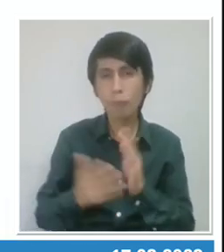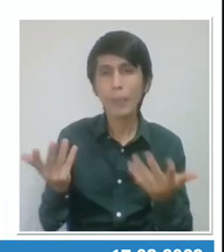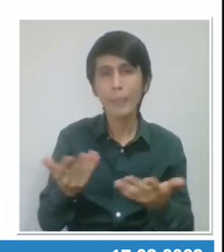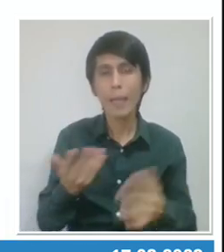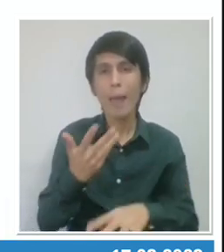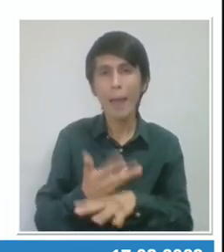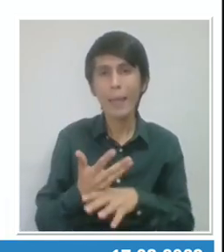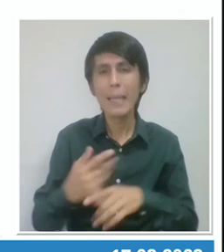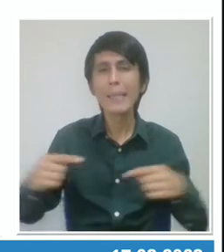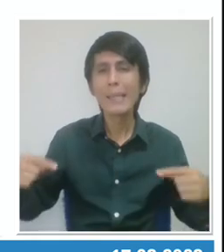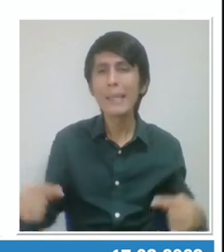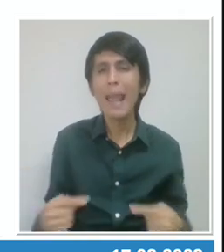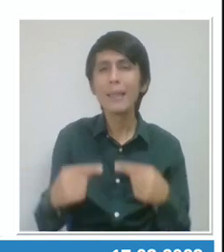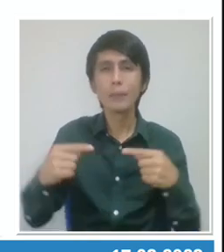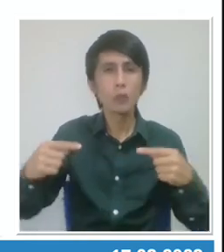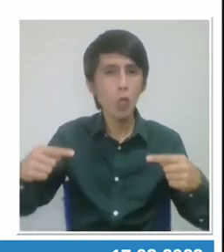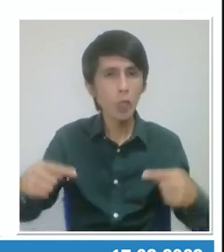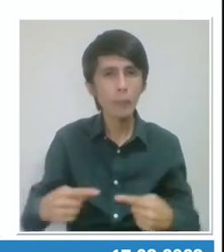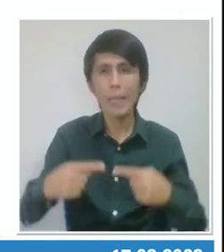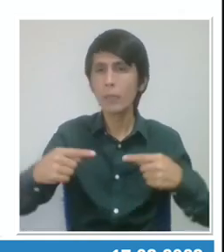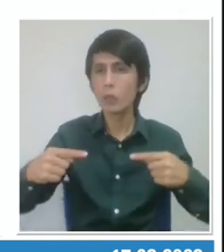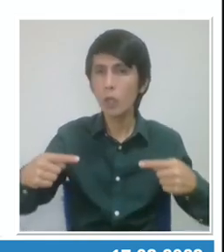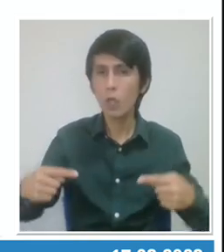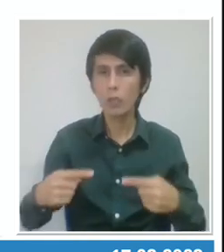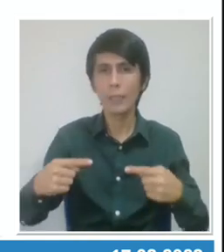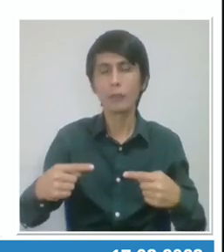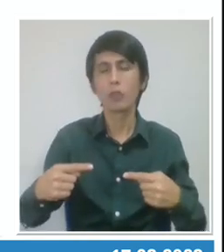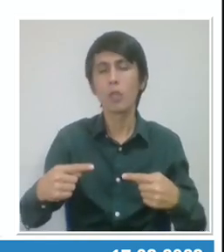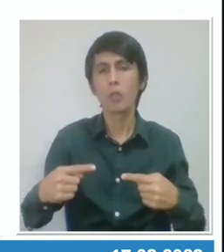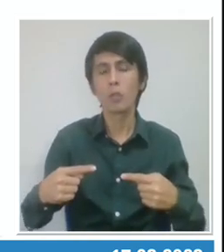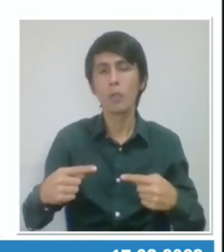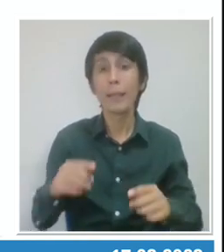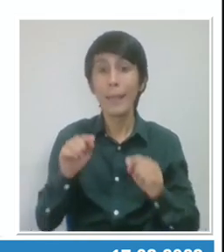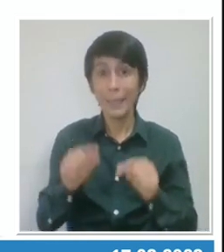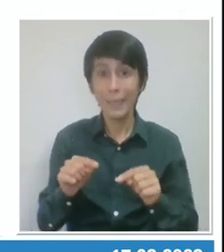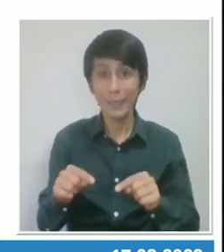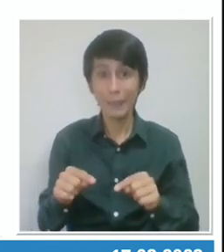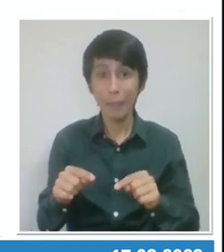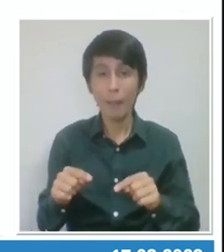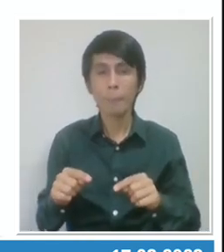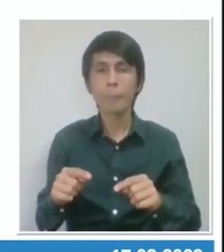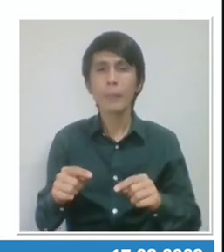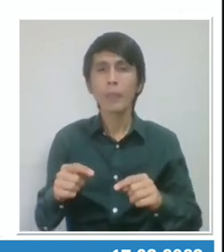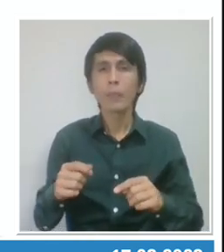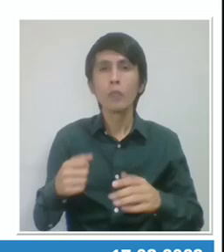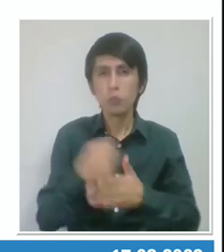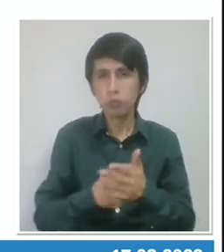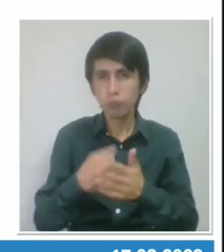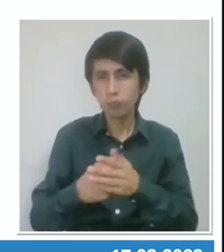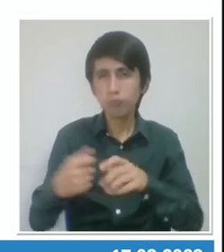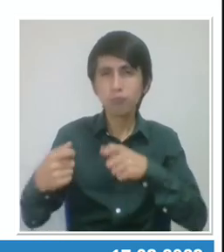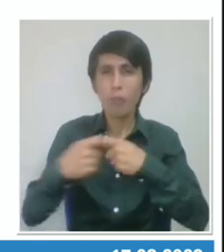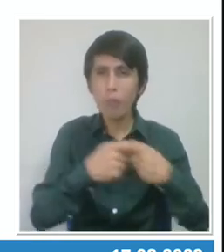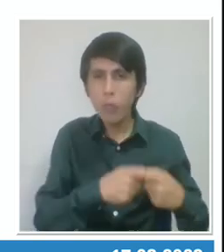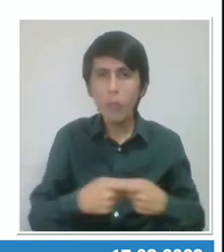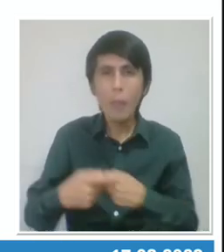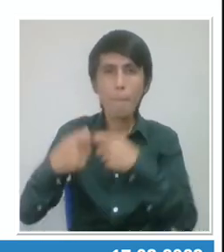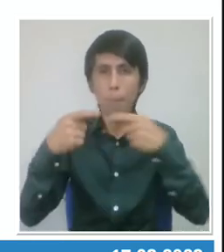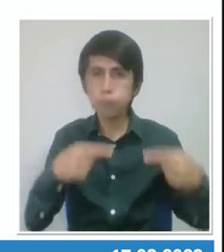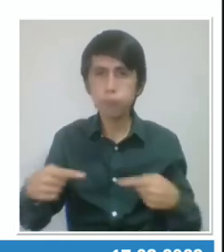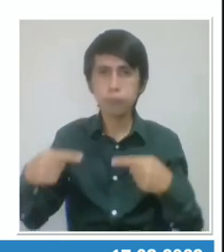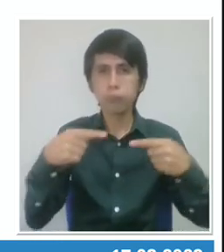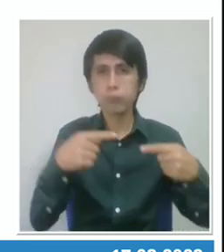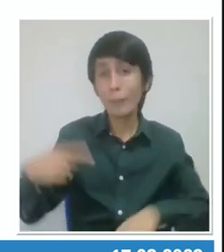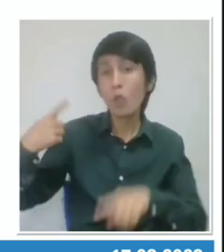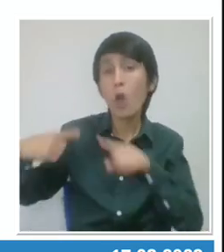¿no? Y entonces es esa disputa constante, histórica, entre la organización privada o público, que